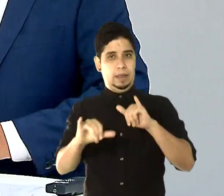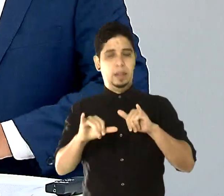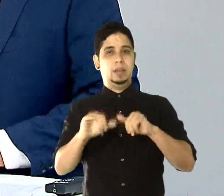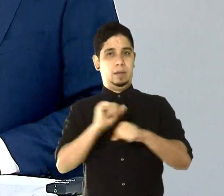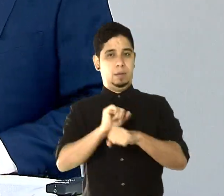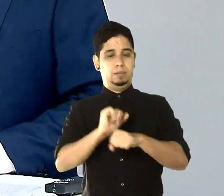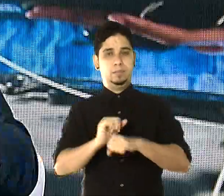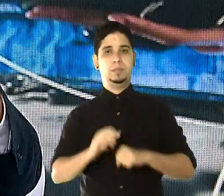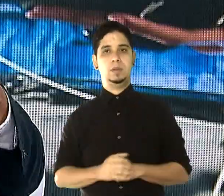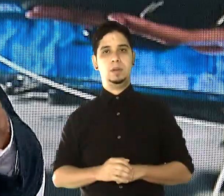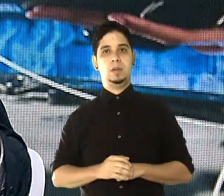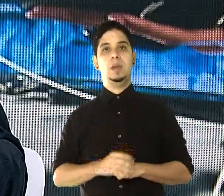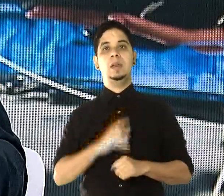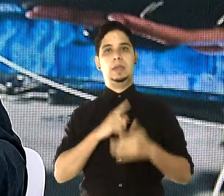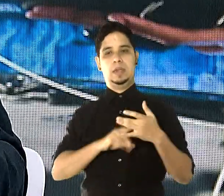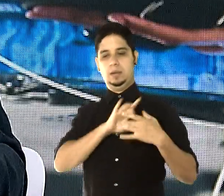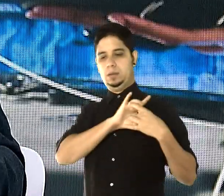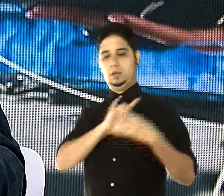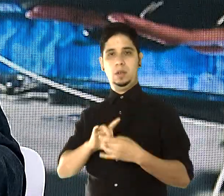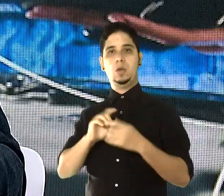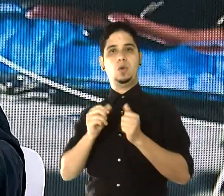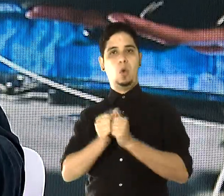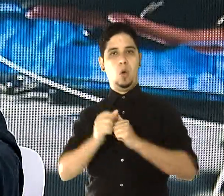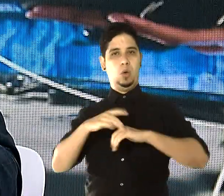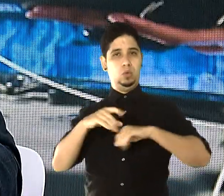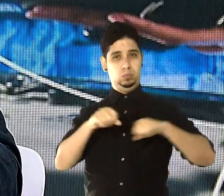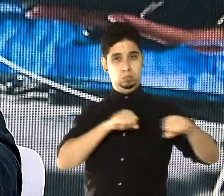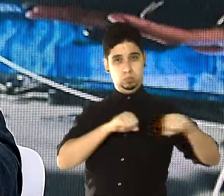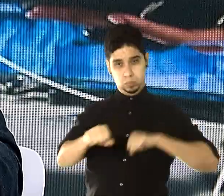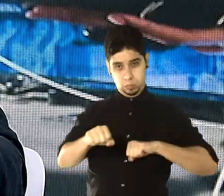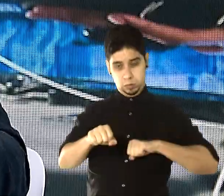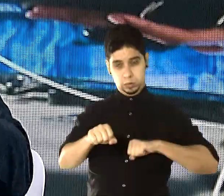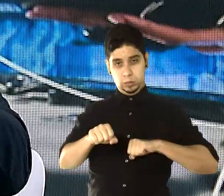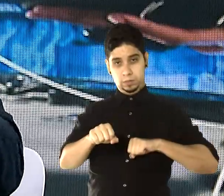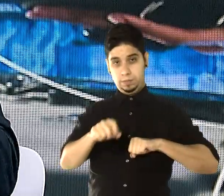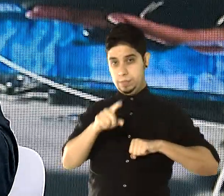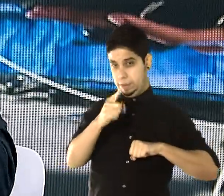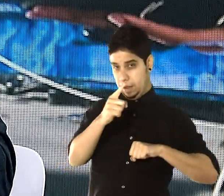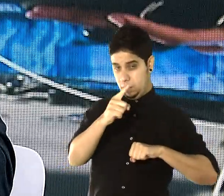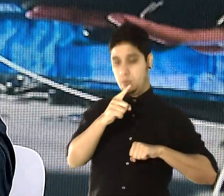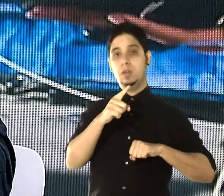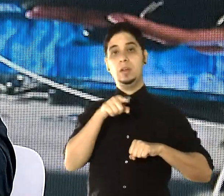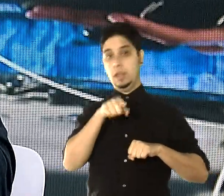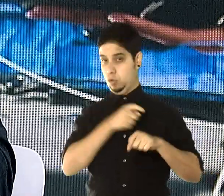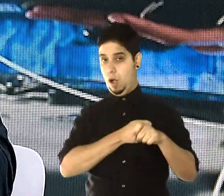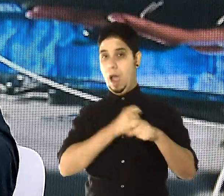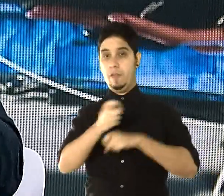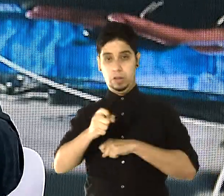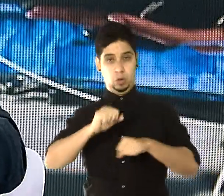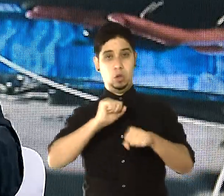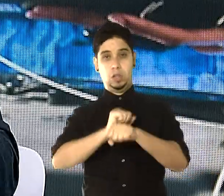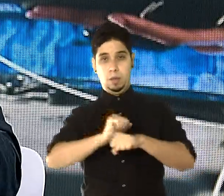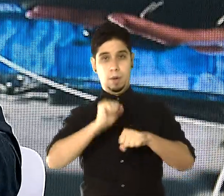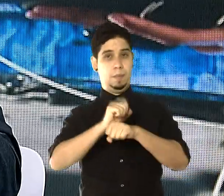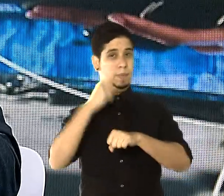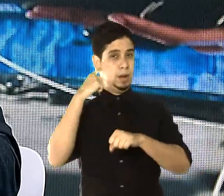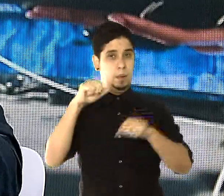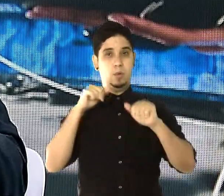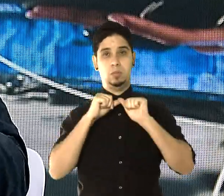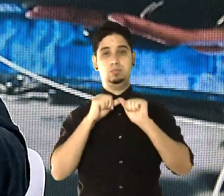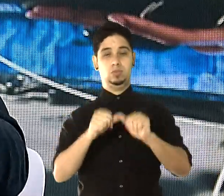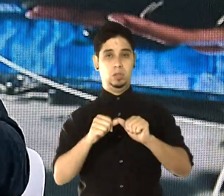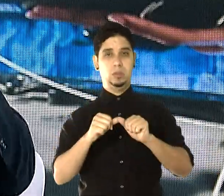con la pandemia. Coincide con los terremotos primero, y que eso afectó mucho los trabajos para seguir la recuperación de